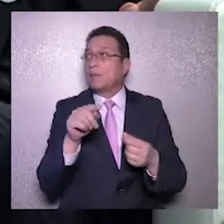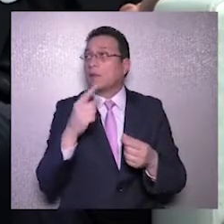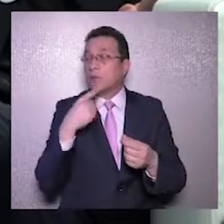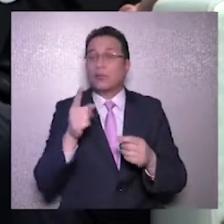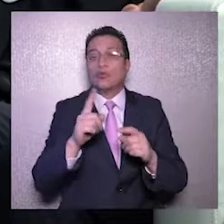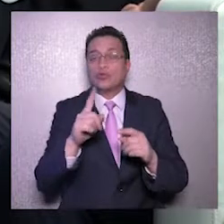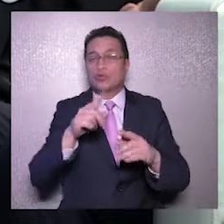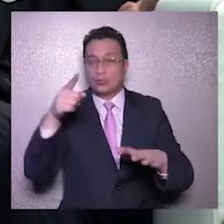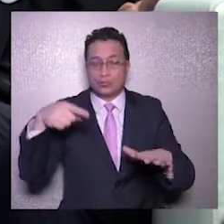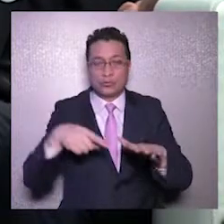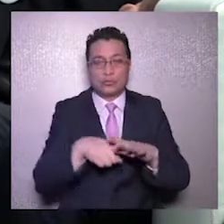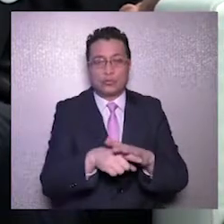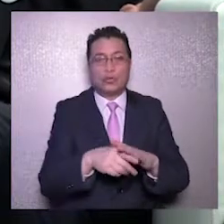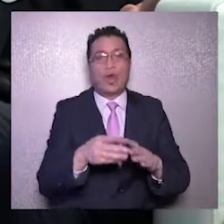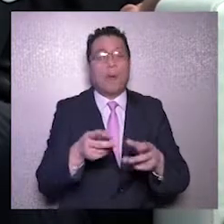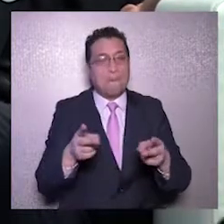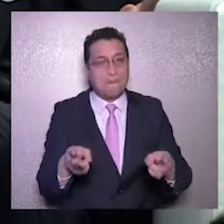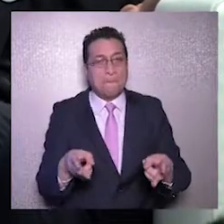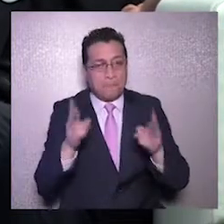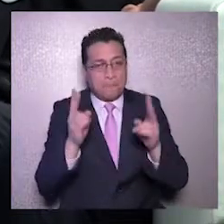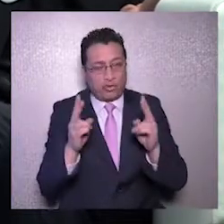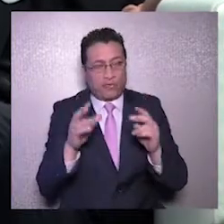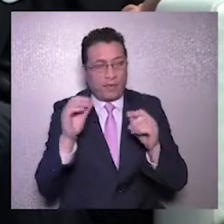no excluye la posibilidad de